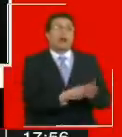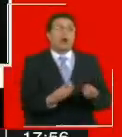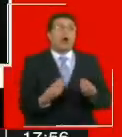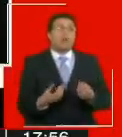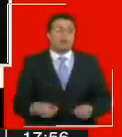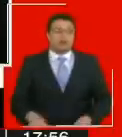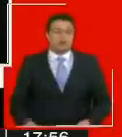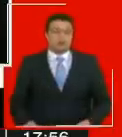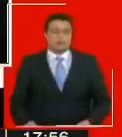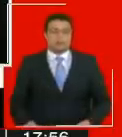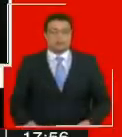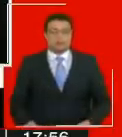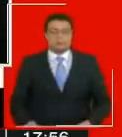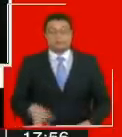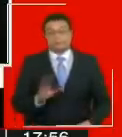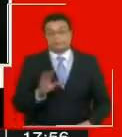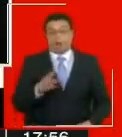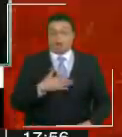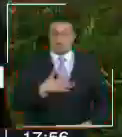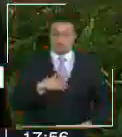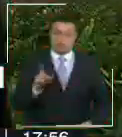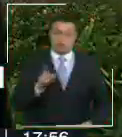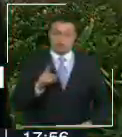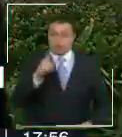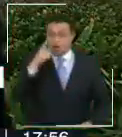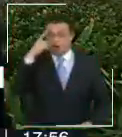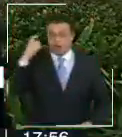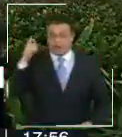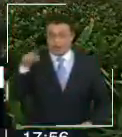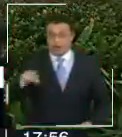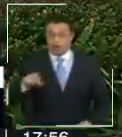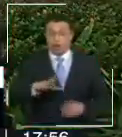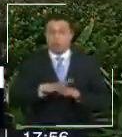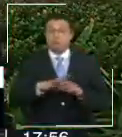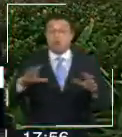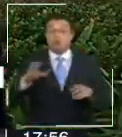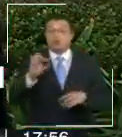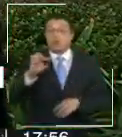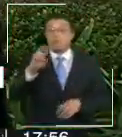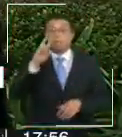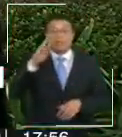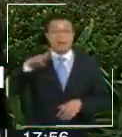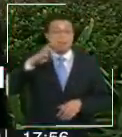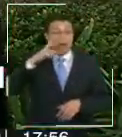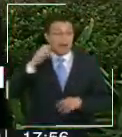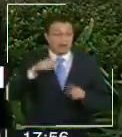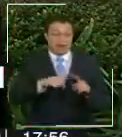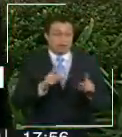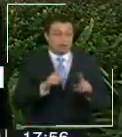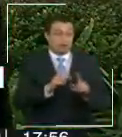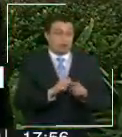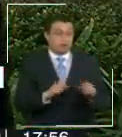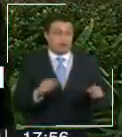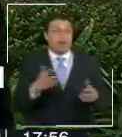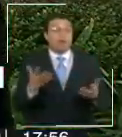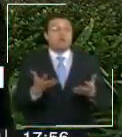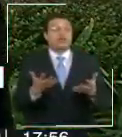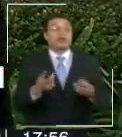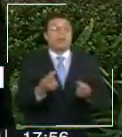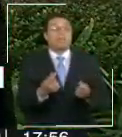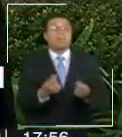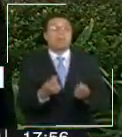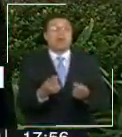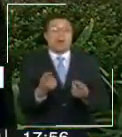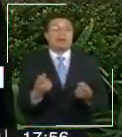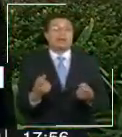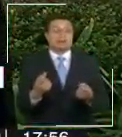Mire, yo no creo que en estas condiciones pueda haber muchas primarias convencionales. En primer lugar, porque los recursos que se